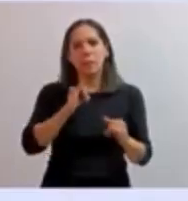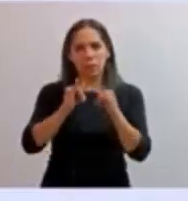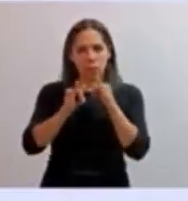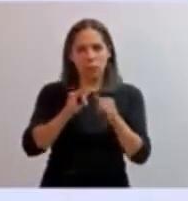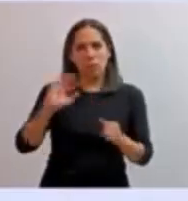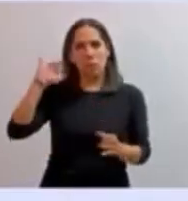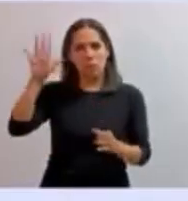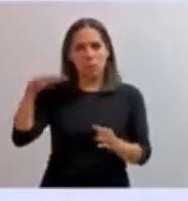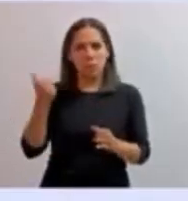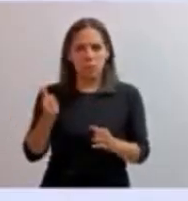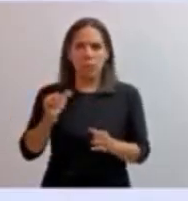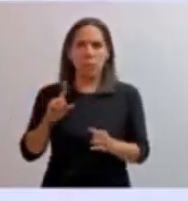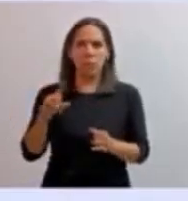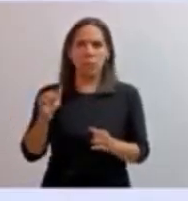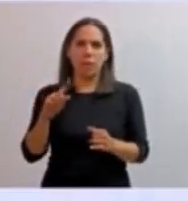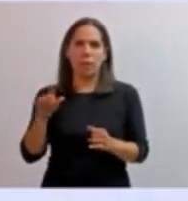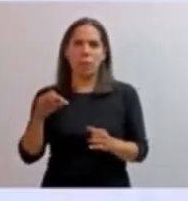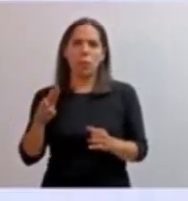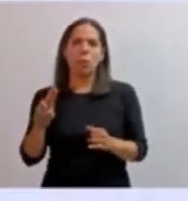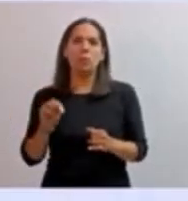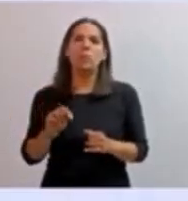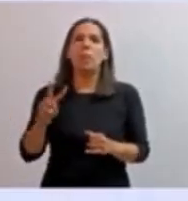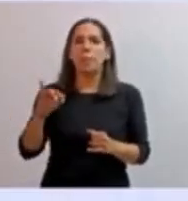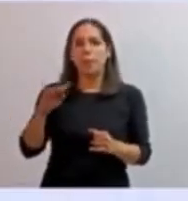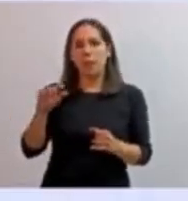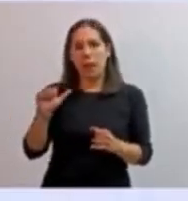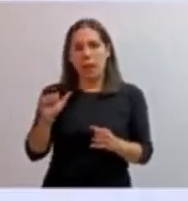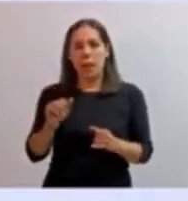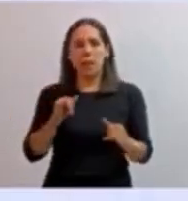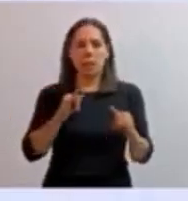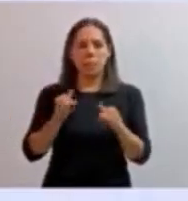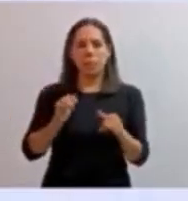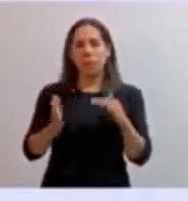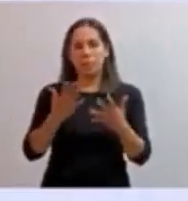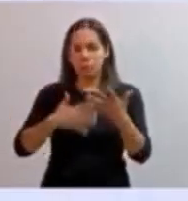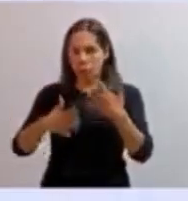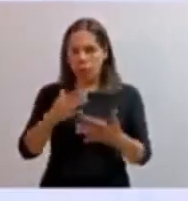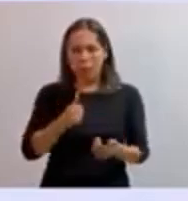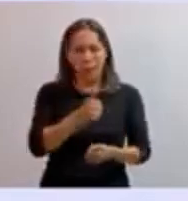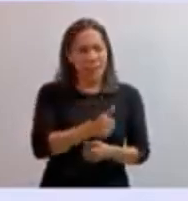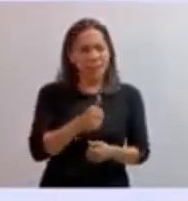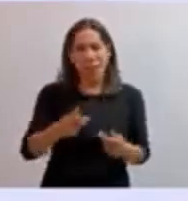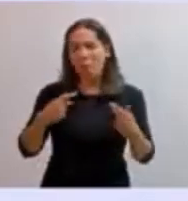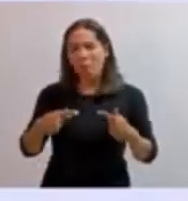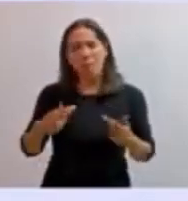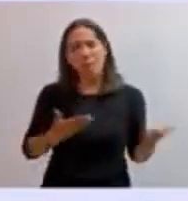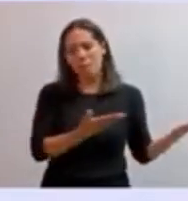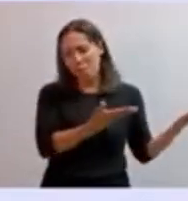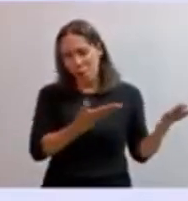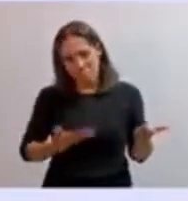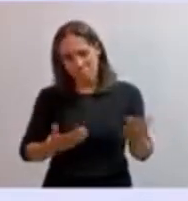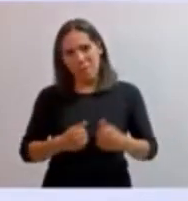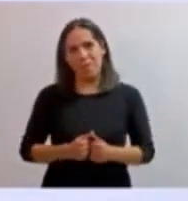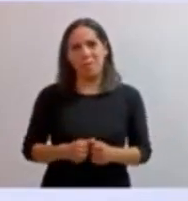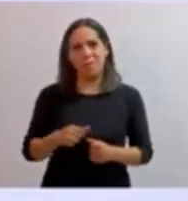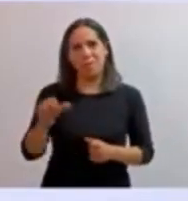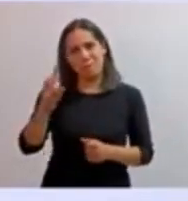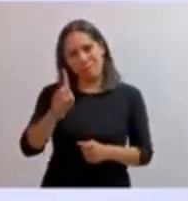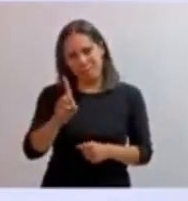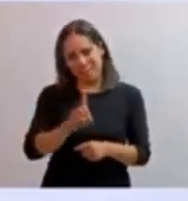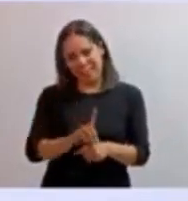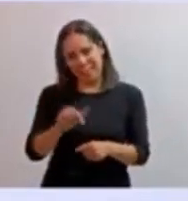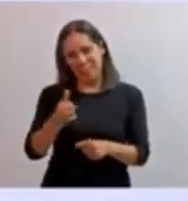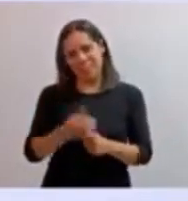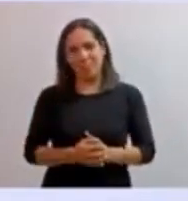Vital García, que es la intérprete de lengua de señas mexicana, y a todas y todos ustedes que nos estuvieron acompañando